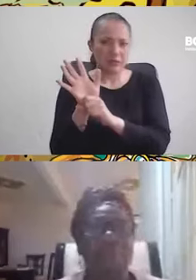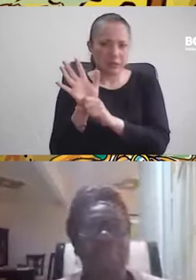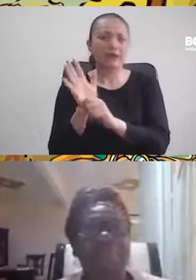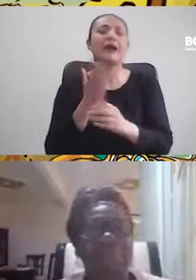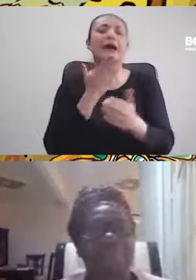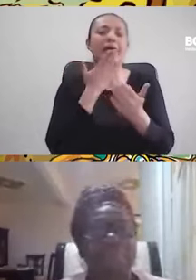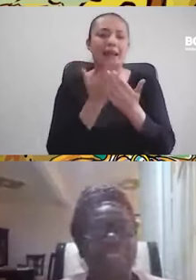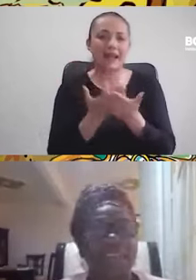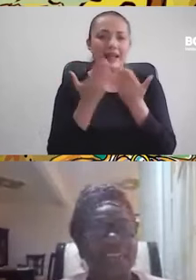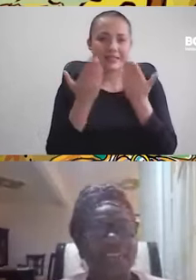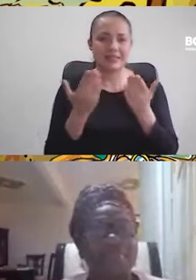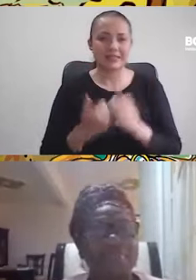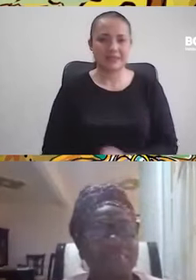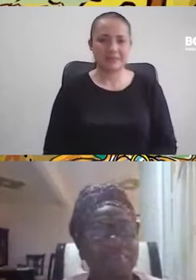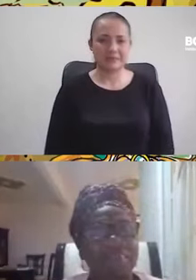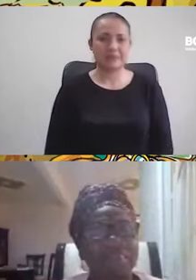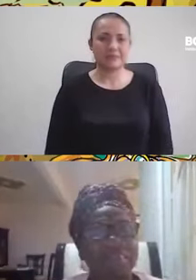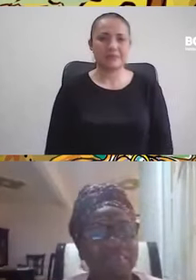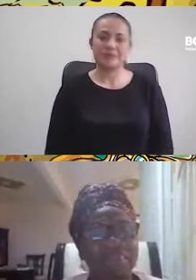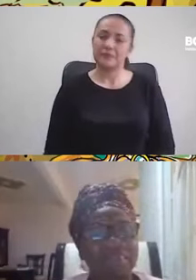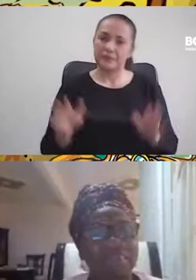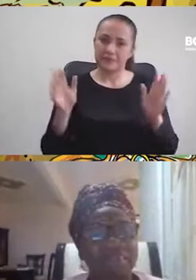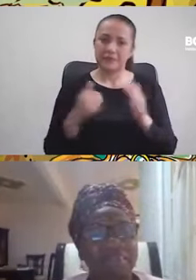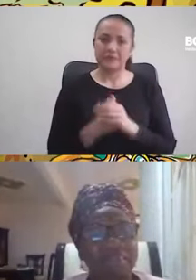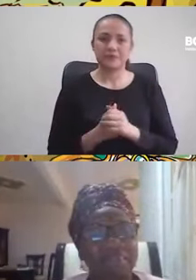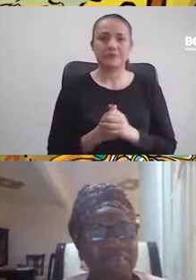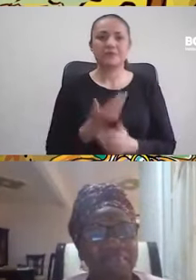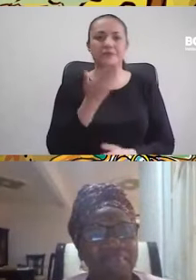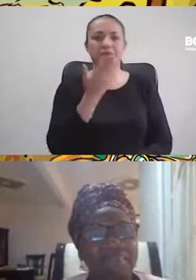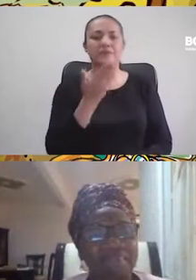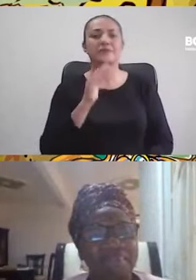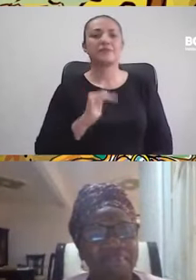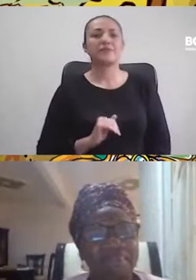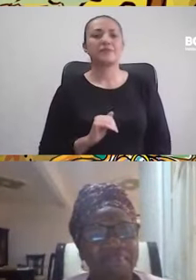Gracias. Nahue, poeta.